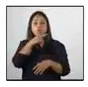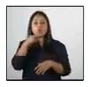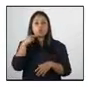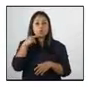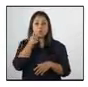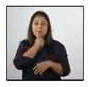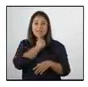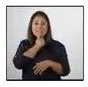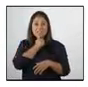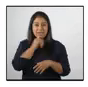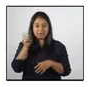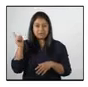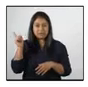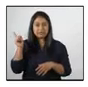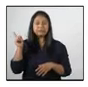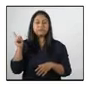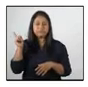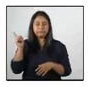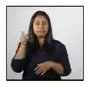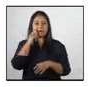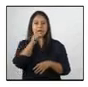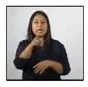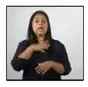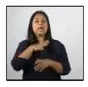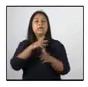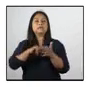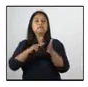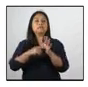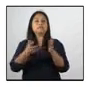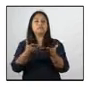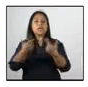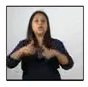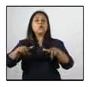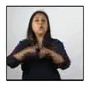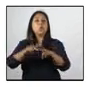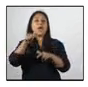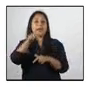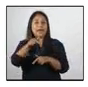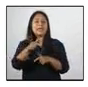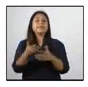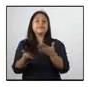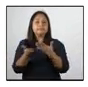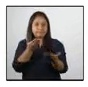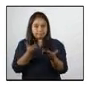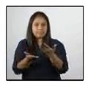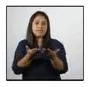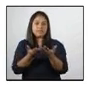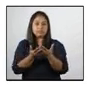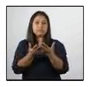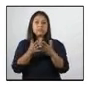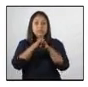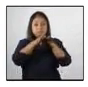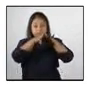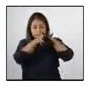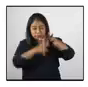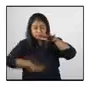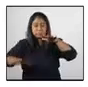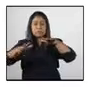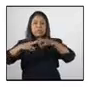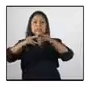cafés en donde representan los lugares en donde se esperan que puedan haber deslizamientos